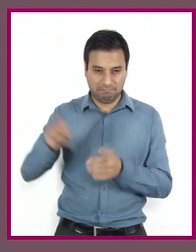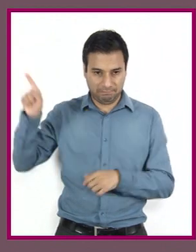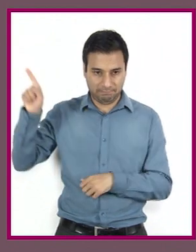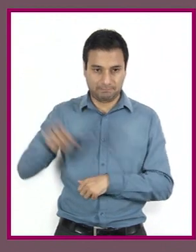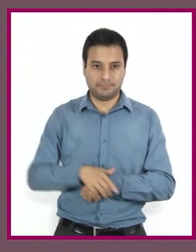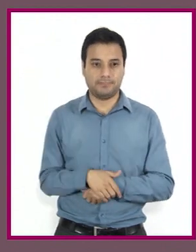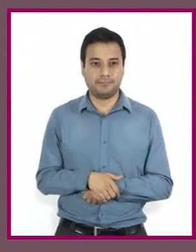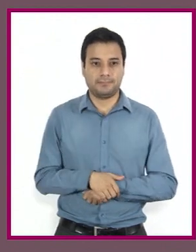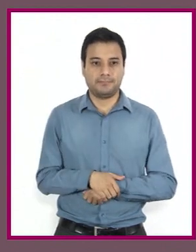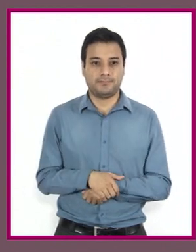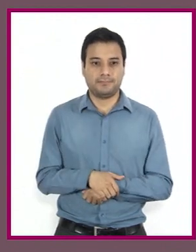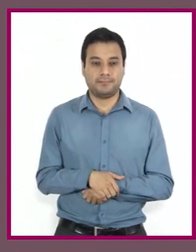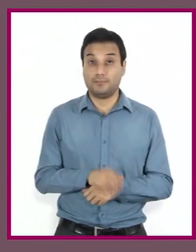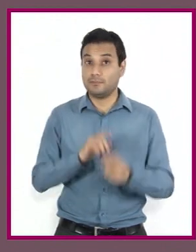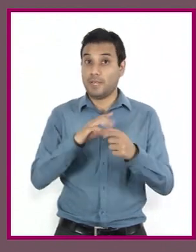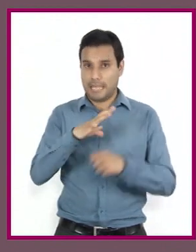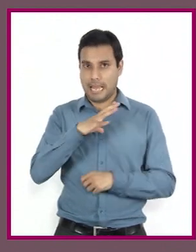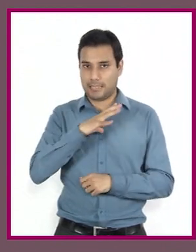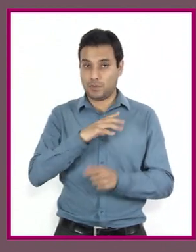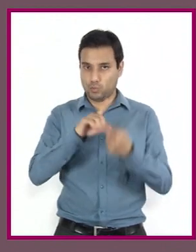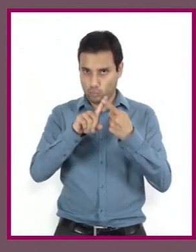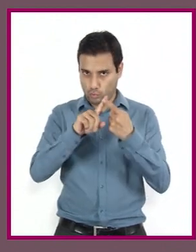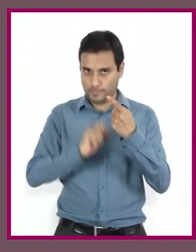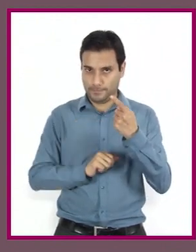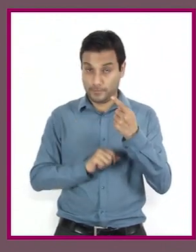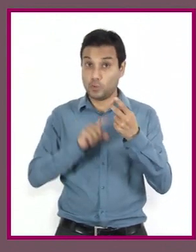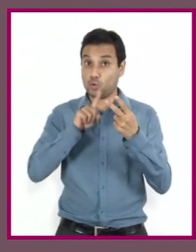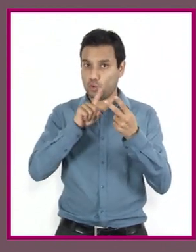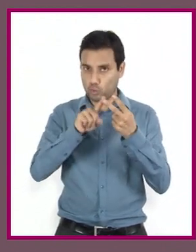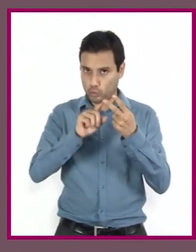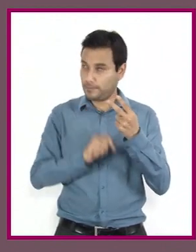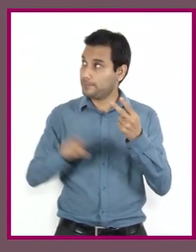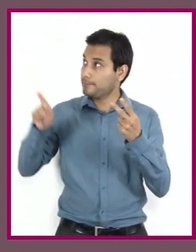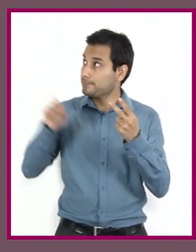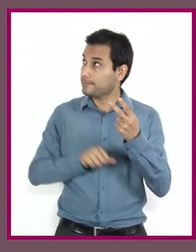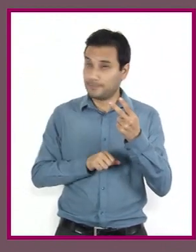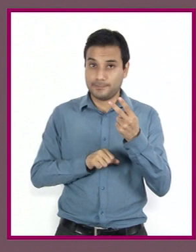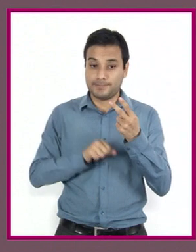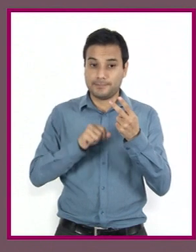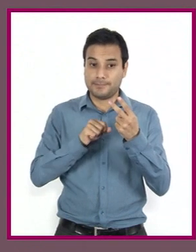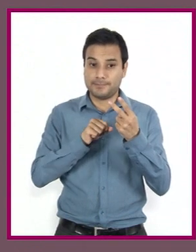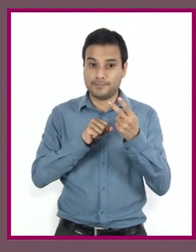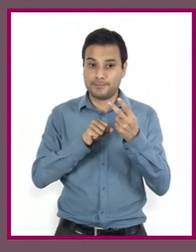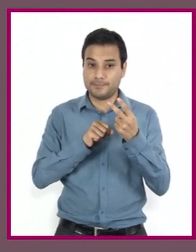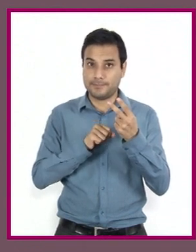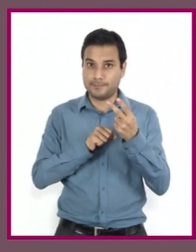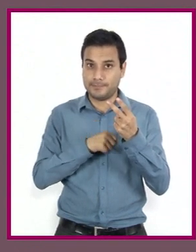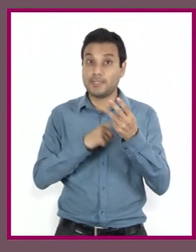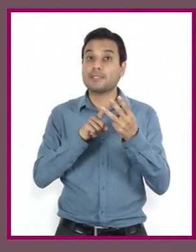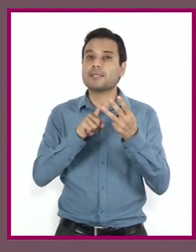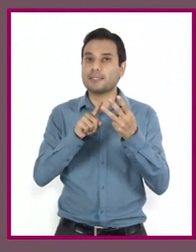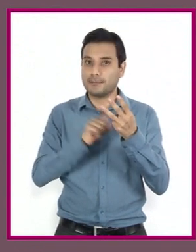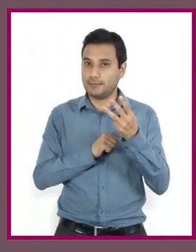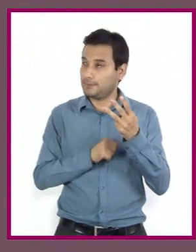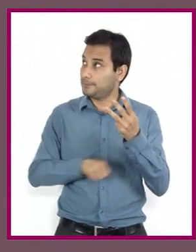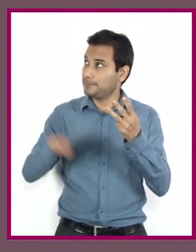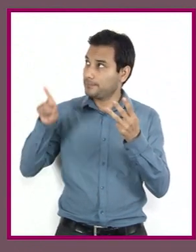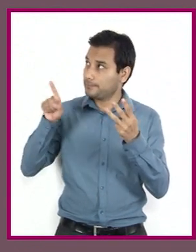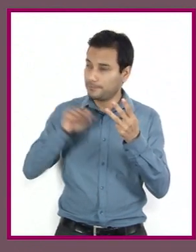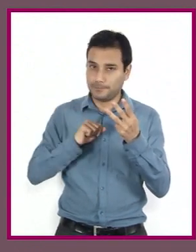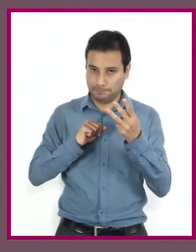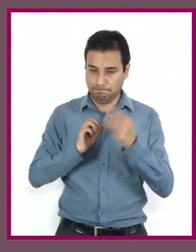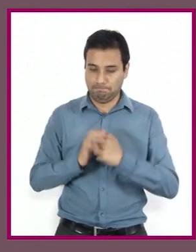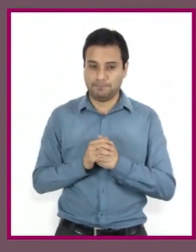se reduce. 2. Los tiempos de radio y televisión los contratará el IFE. 3. El